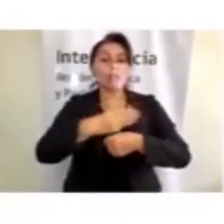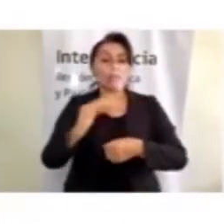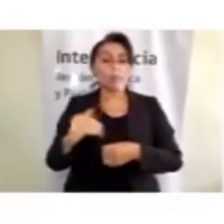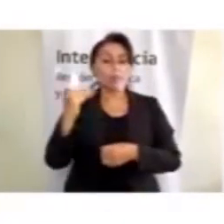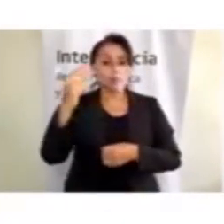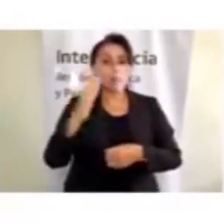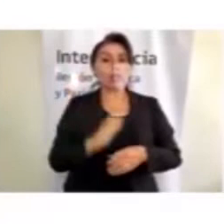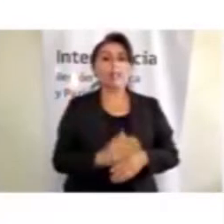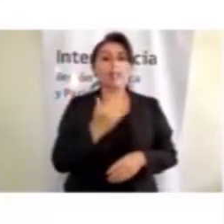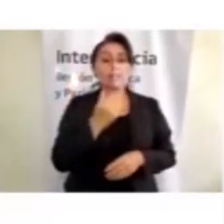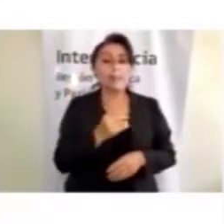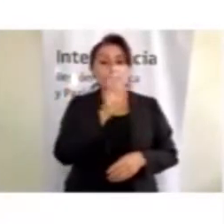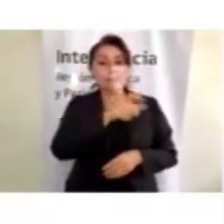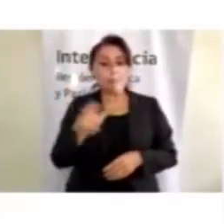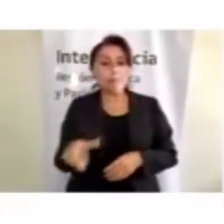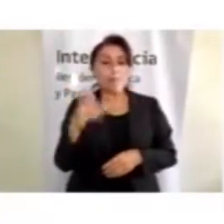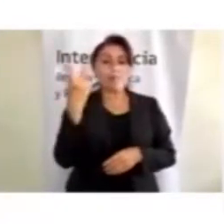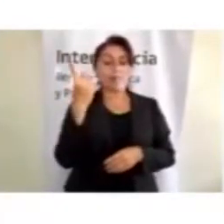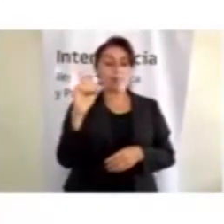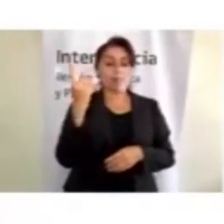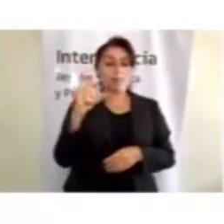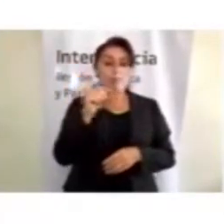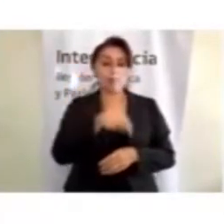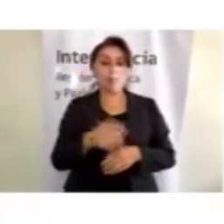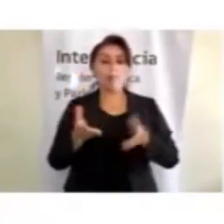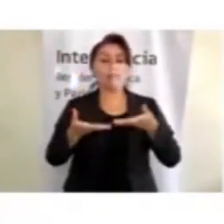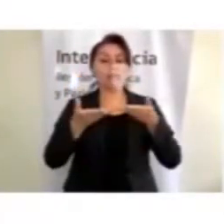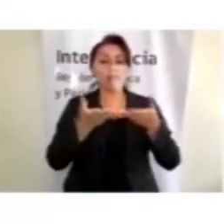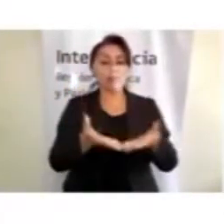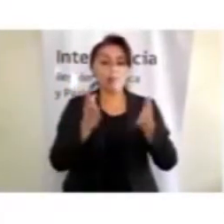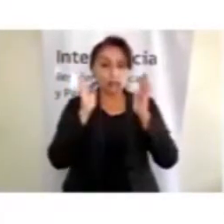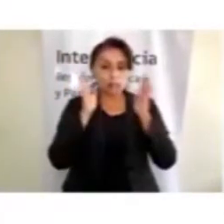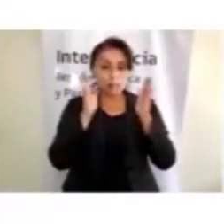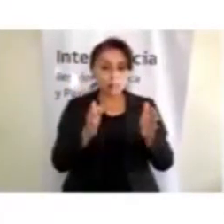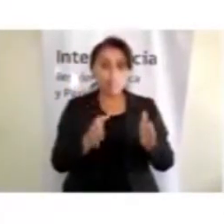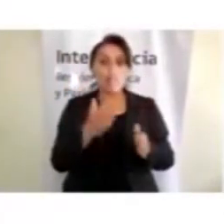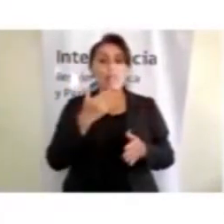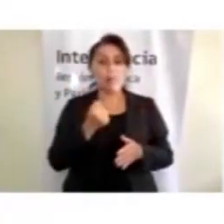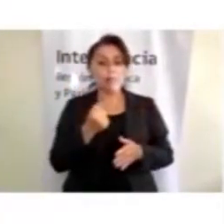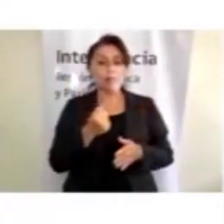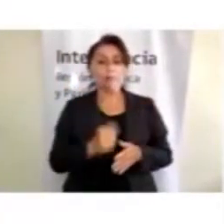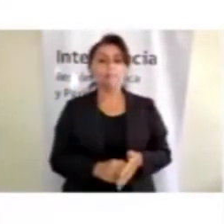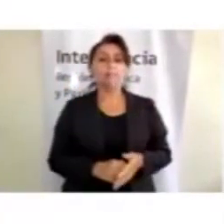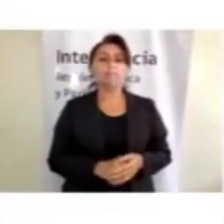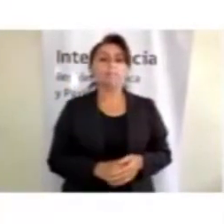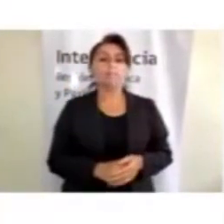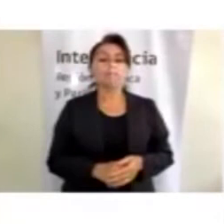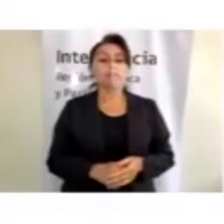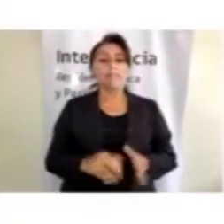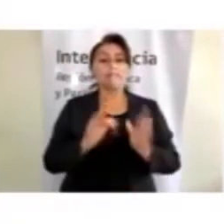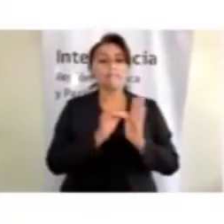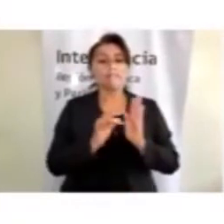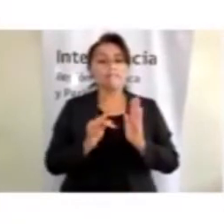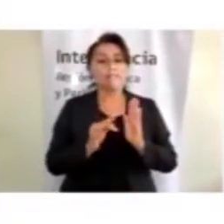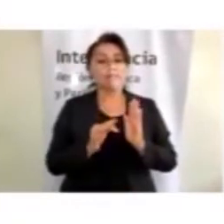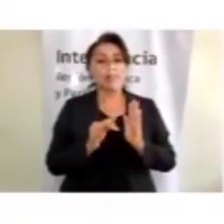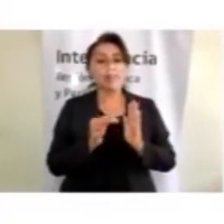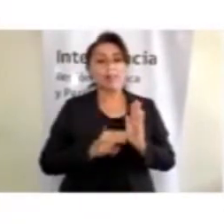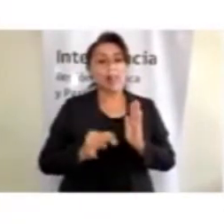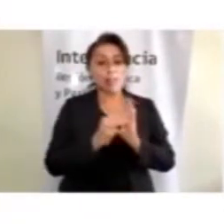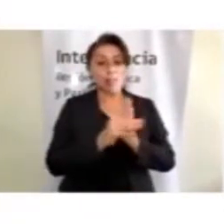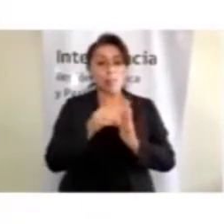y a todos ellos se les brinda la atención. Y sobre todo tenemos un interlocutor indígena y estamos